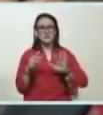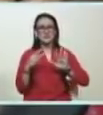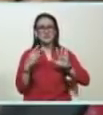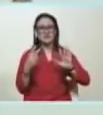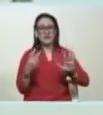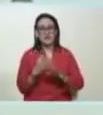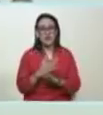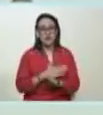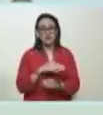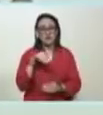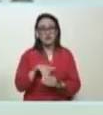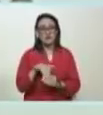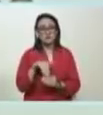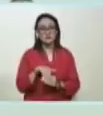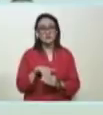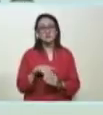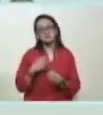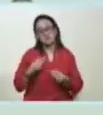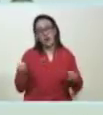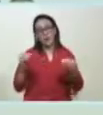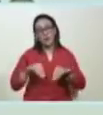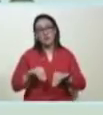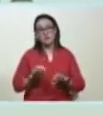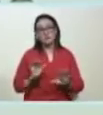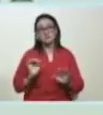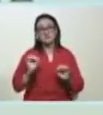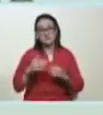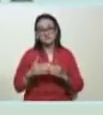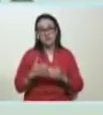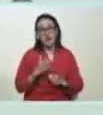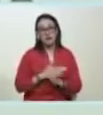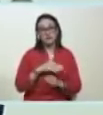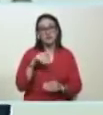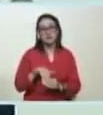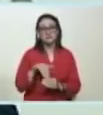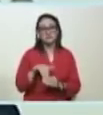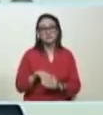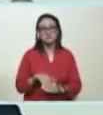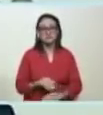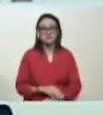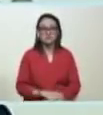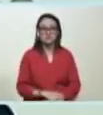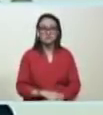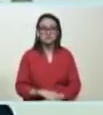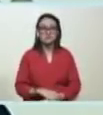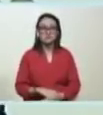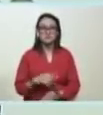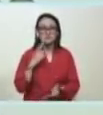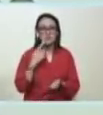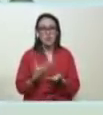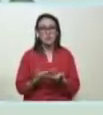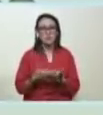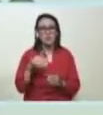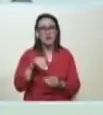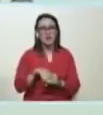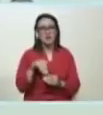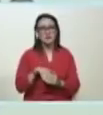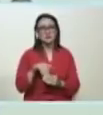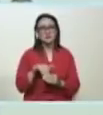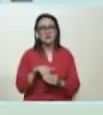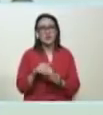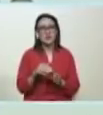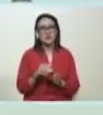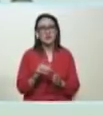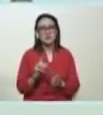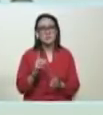adelanto de elecciones, estamos de acuerdo, vamos a adelantar las elecciones y proponemos que las elecciones sean en